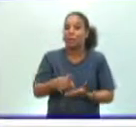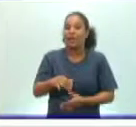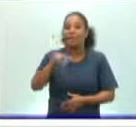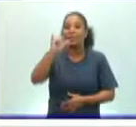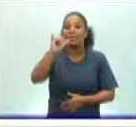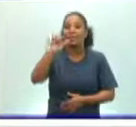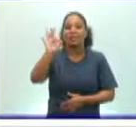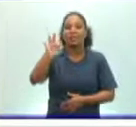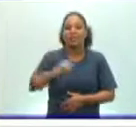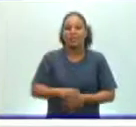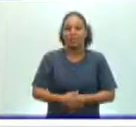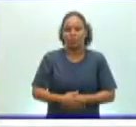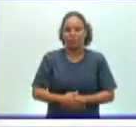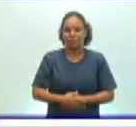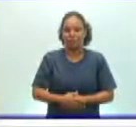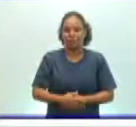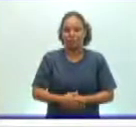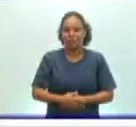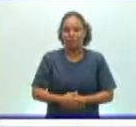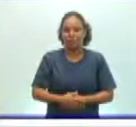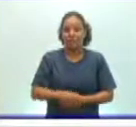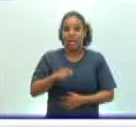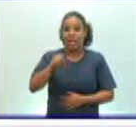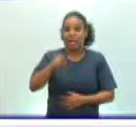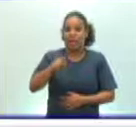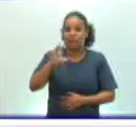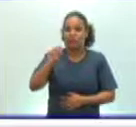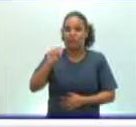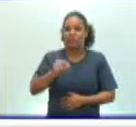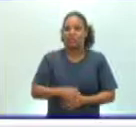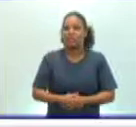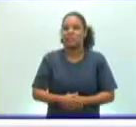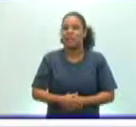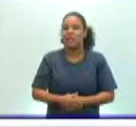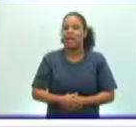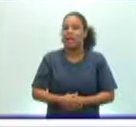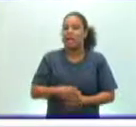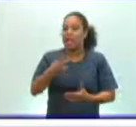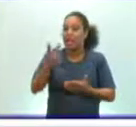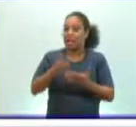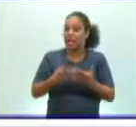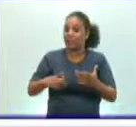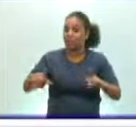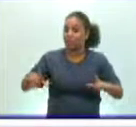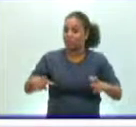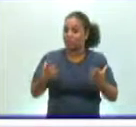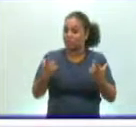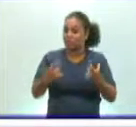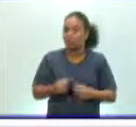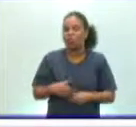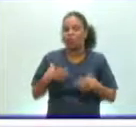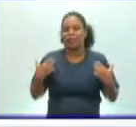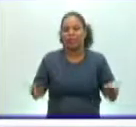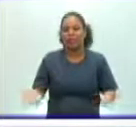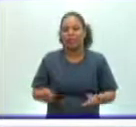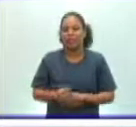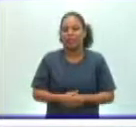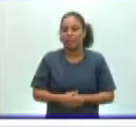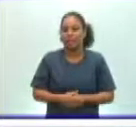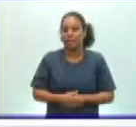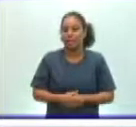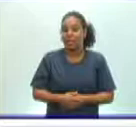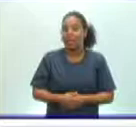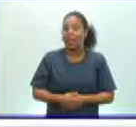68. En él nos dice, en la figura se cumple que las